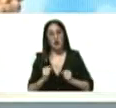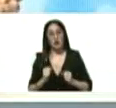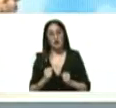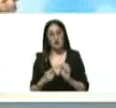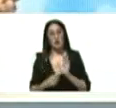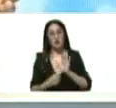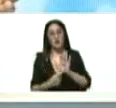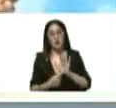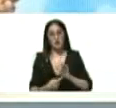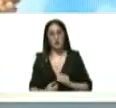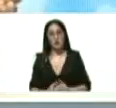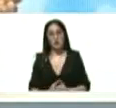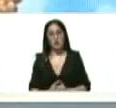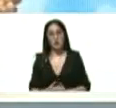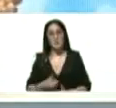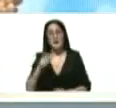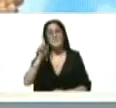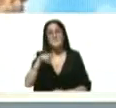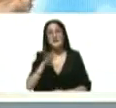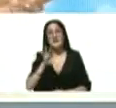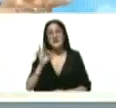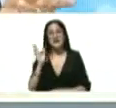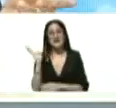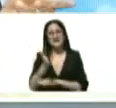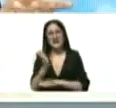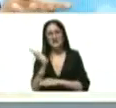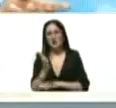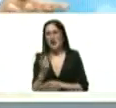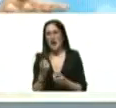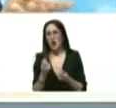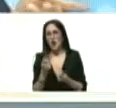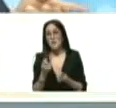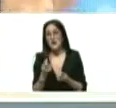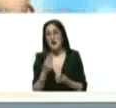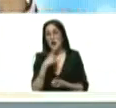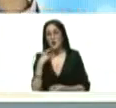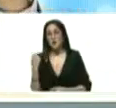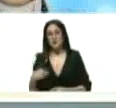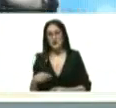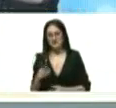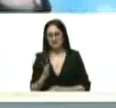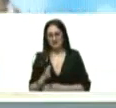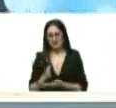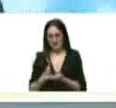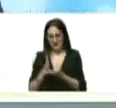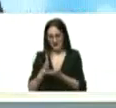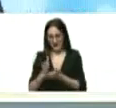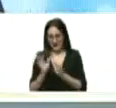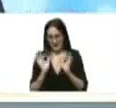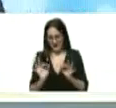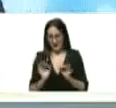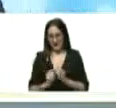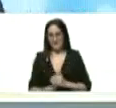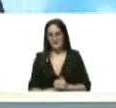demostrado. Más de 1.500 sanciones y la economía rusa. Ahí está, firme, sólida.